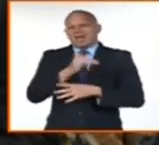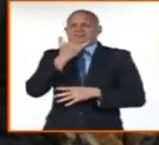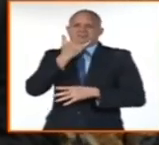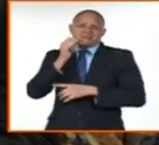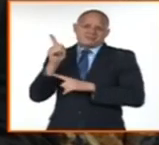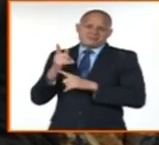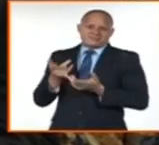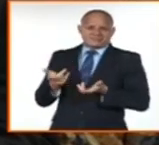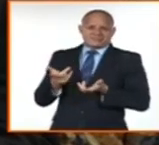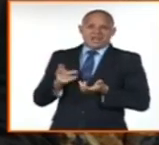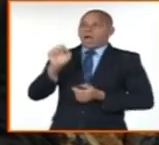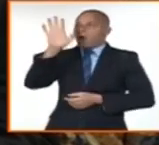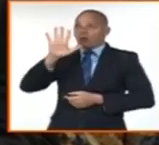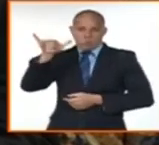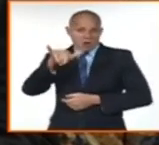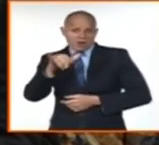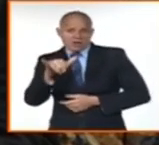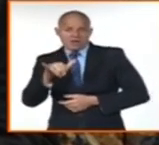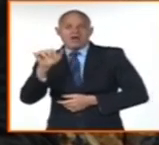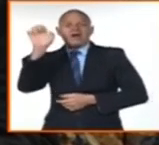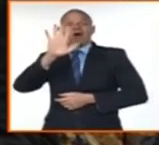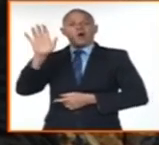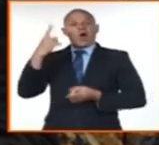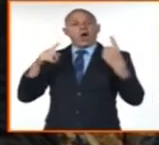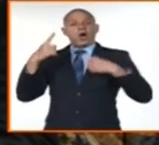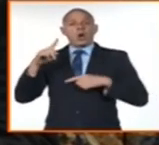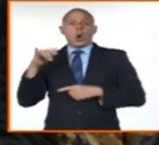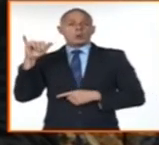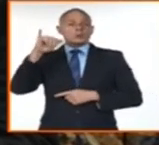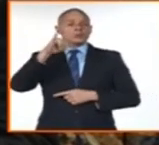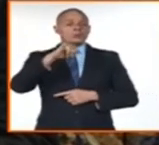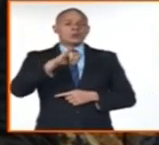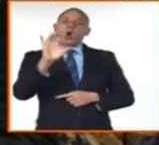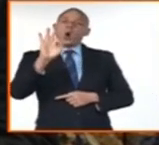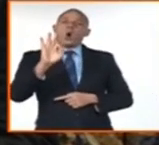tiene cualquier país en cualquier